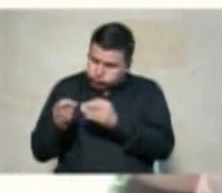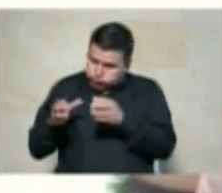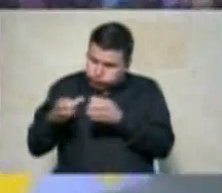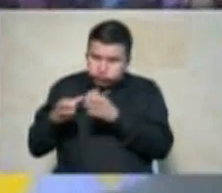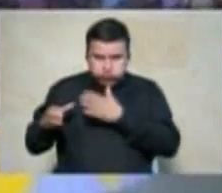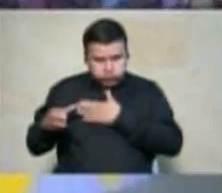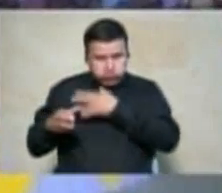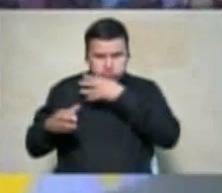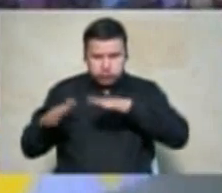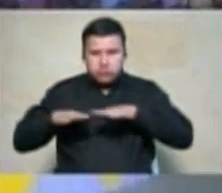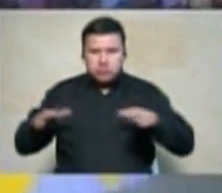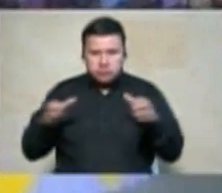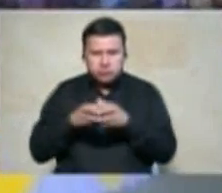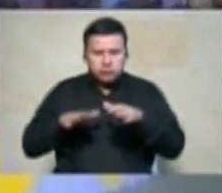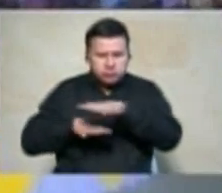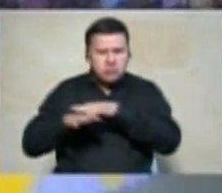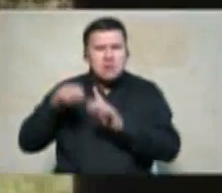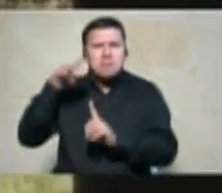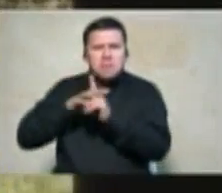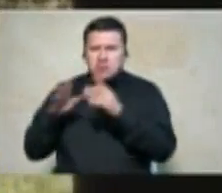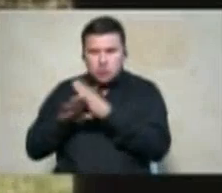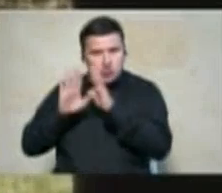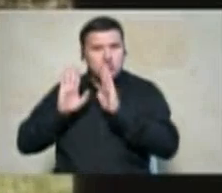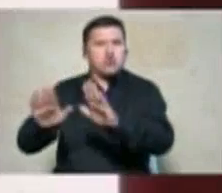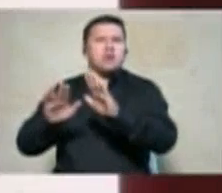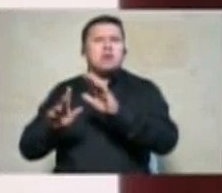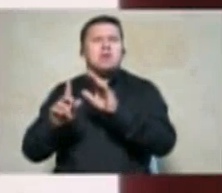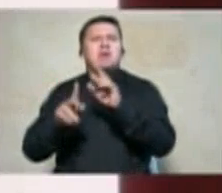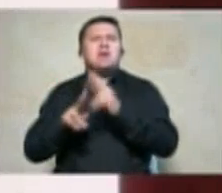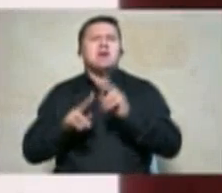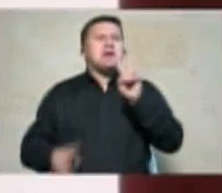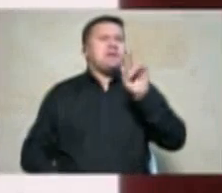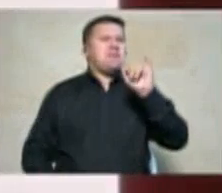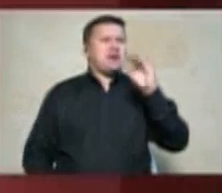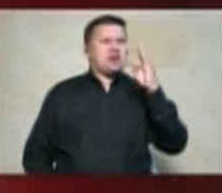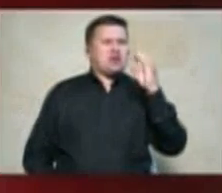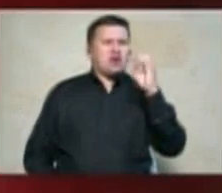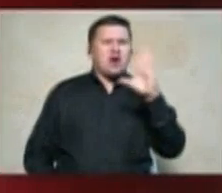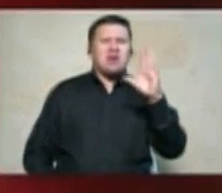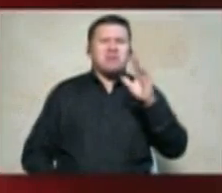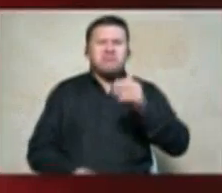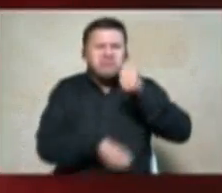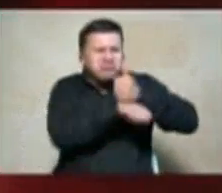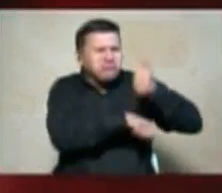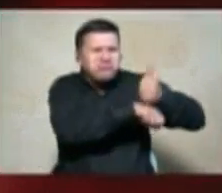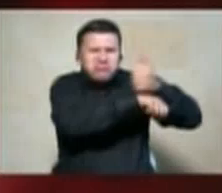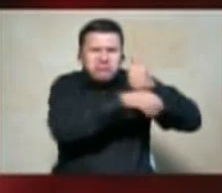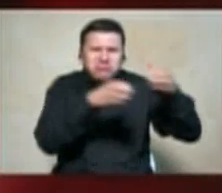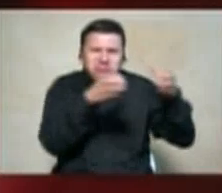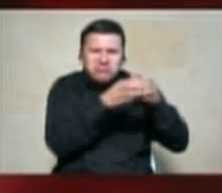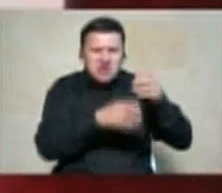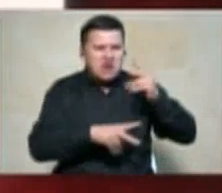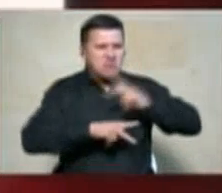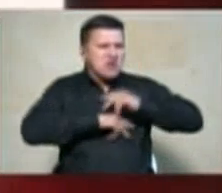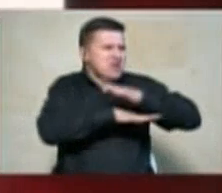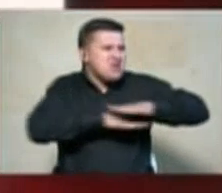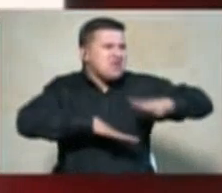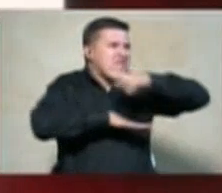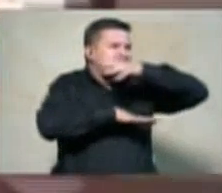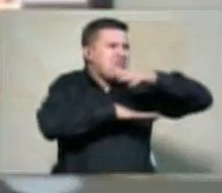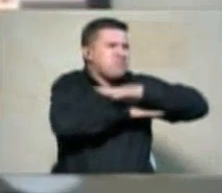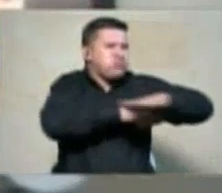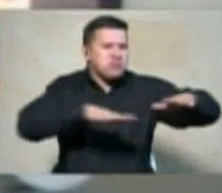Mendoza, Ernesto Rueda Triana, Francisco Heraldo Ferrer y Gregorio Vuelva Santana. Aquí miente nuevamente el Procurador General de la